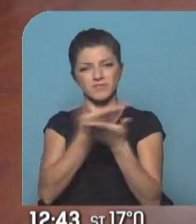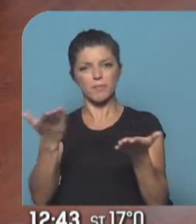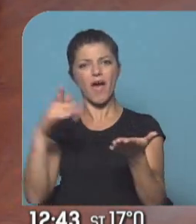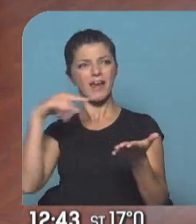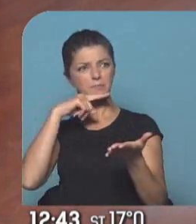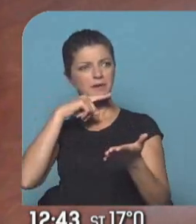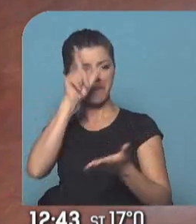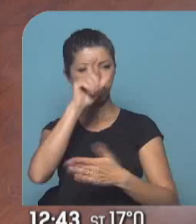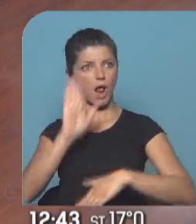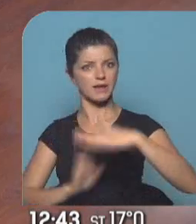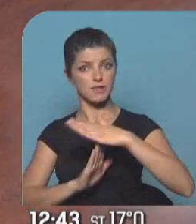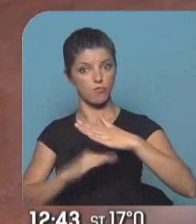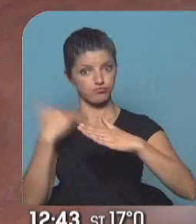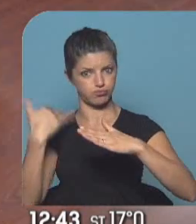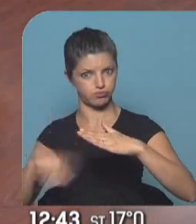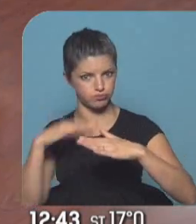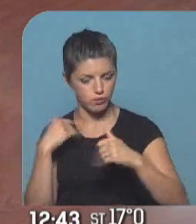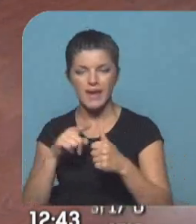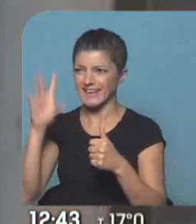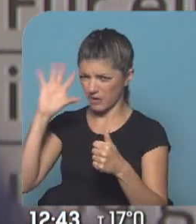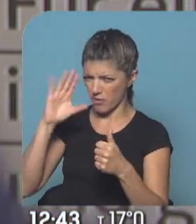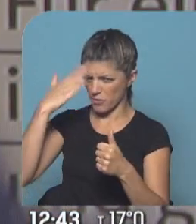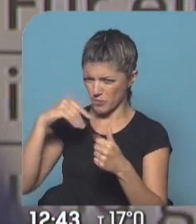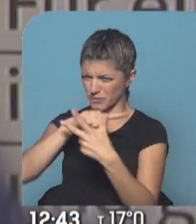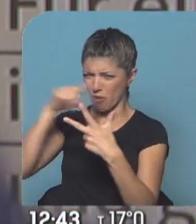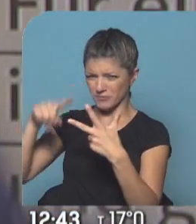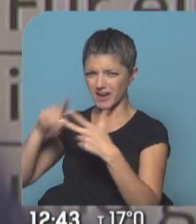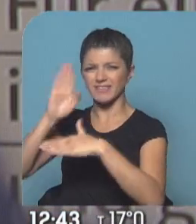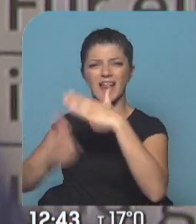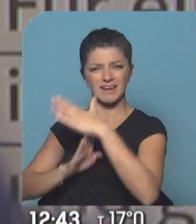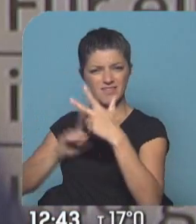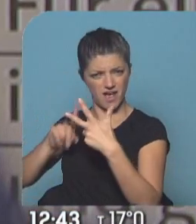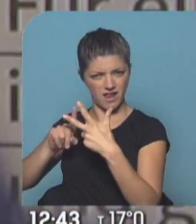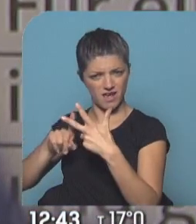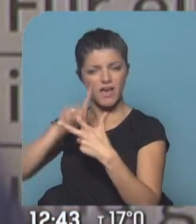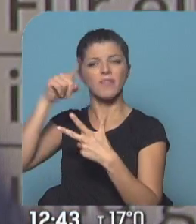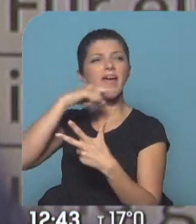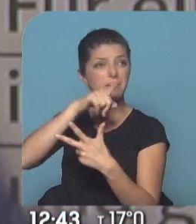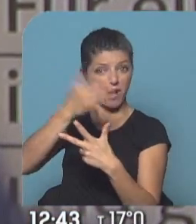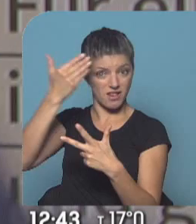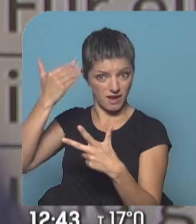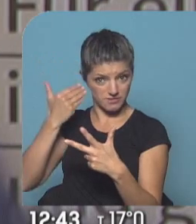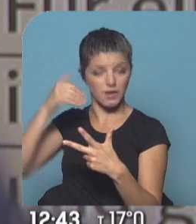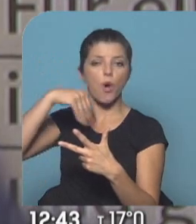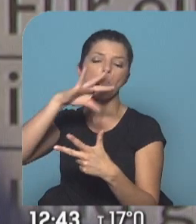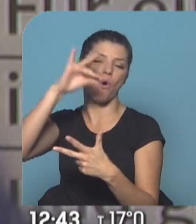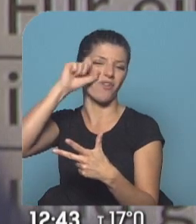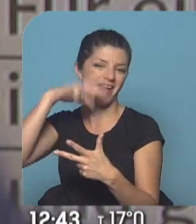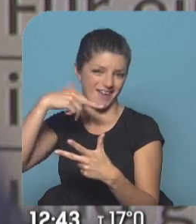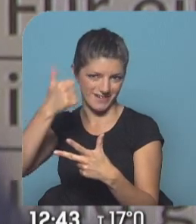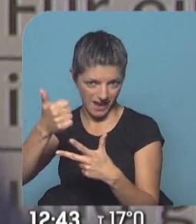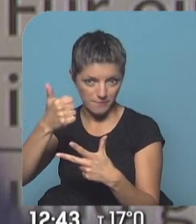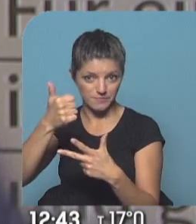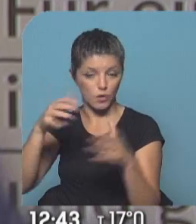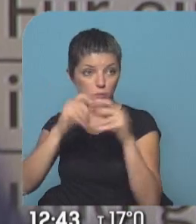De líderes fuertes. Recordemos los 3 grandes líderes digamos, de la Alemania moderna que pertenecieron al partido